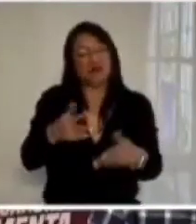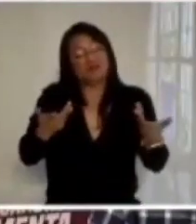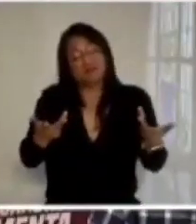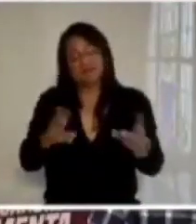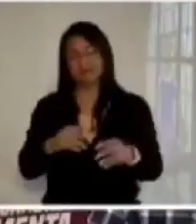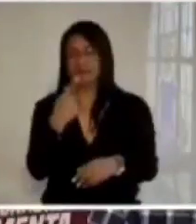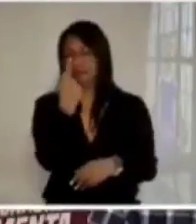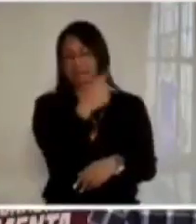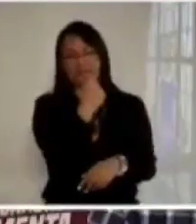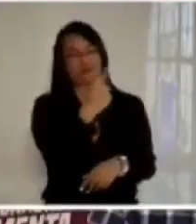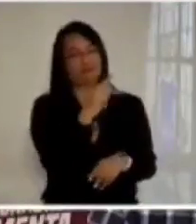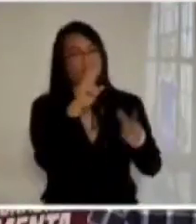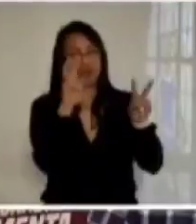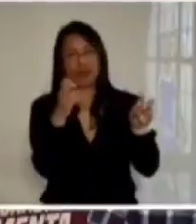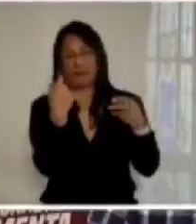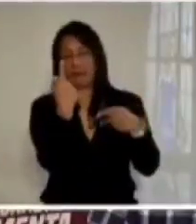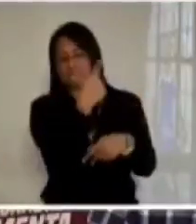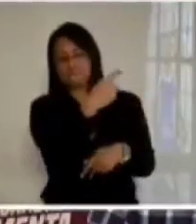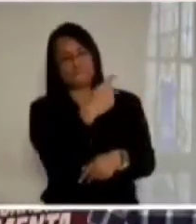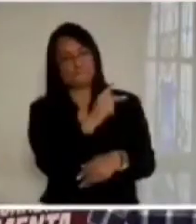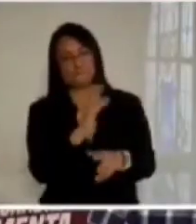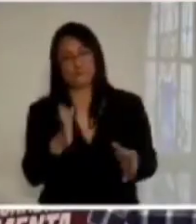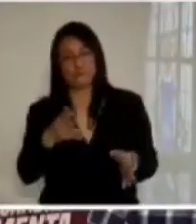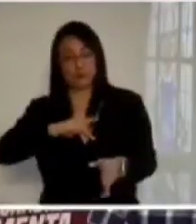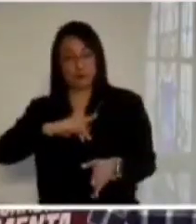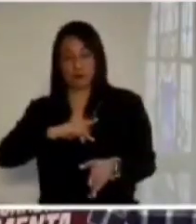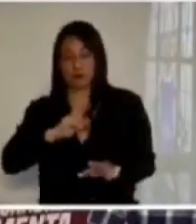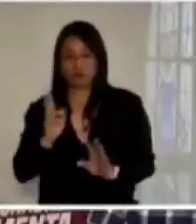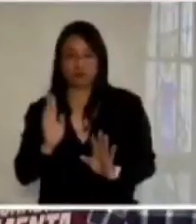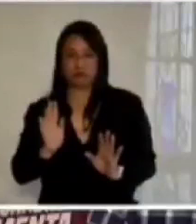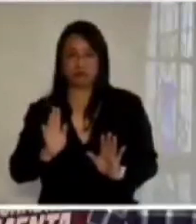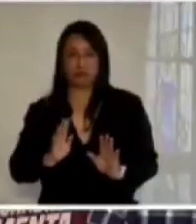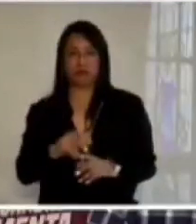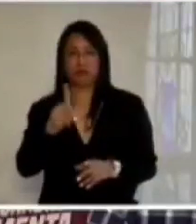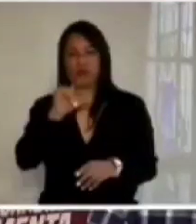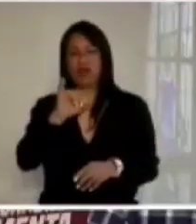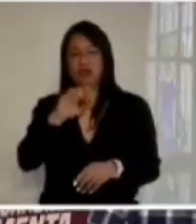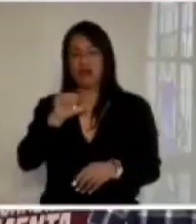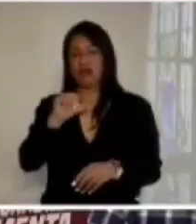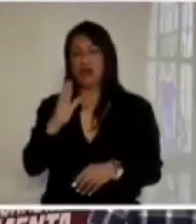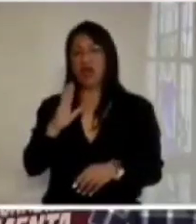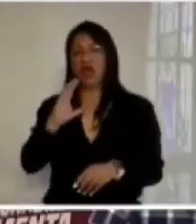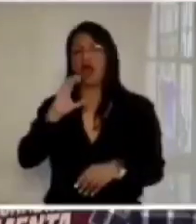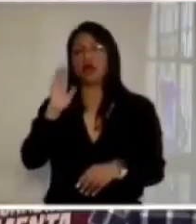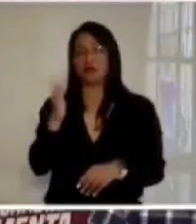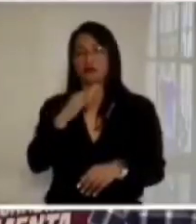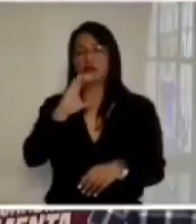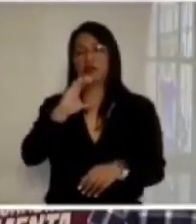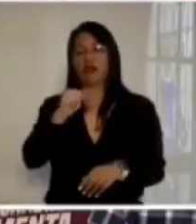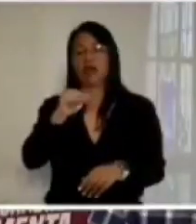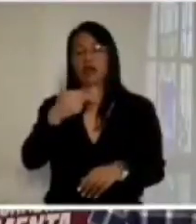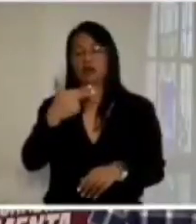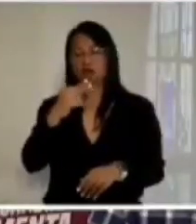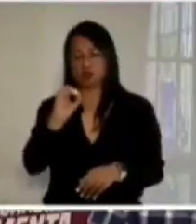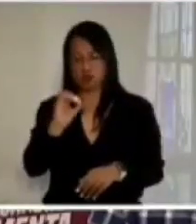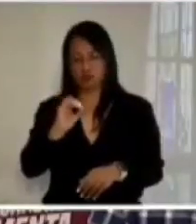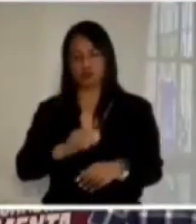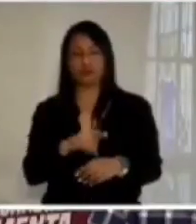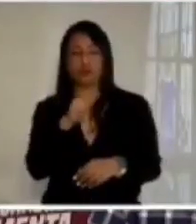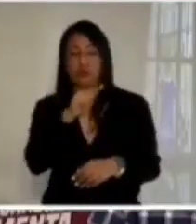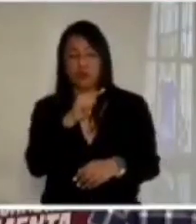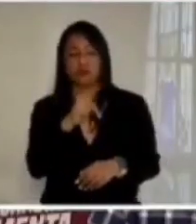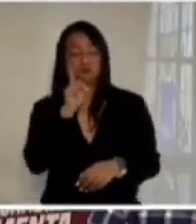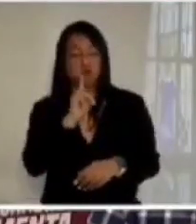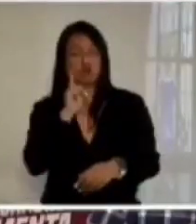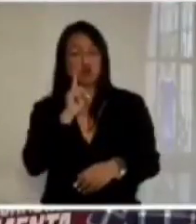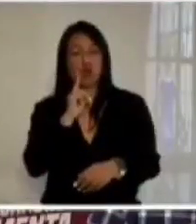tema de ellos, no de nosotros. Lo de Lidia Cacho, nuestro respeto para ella, es una luchadora social y es una